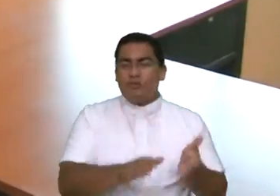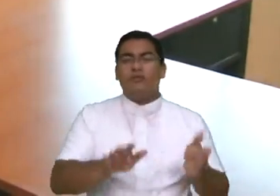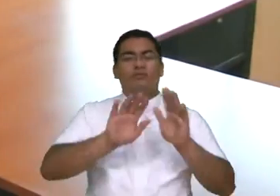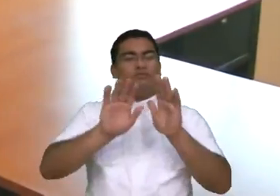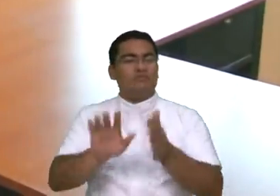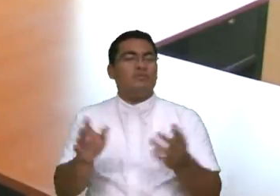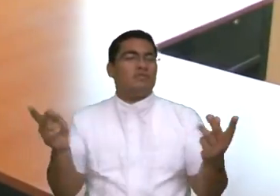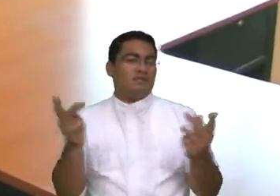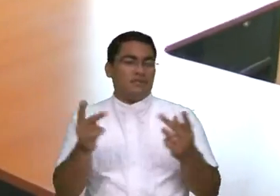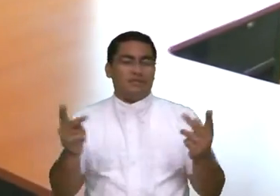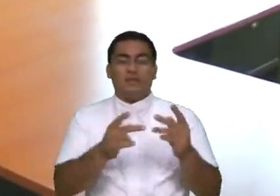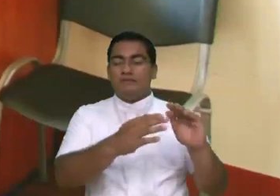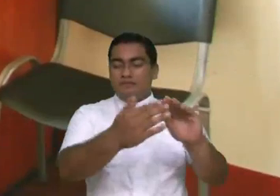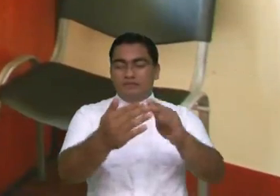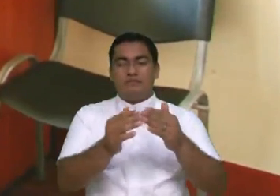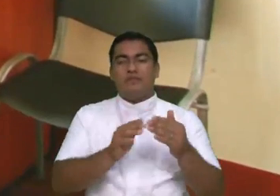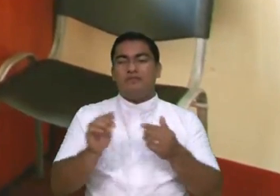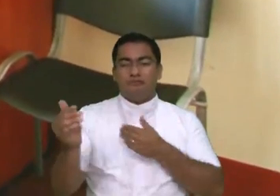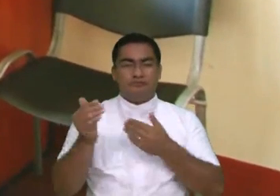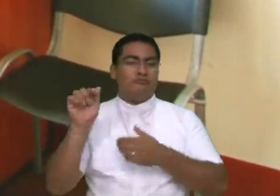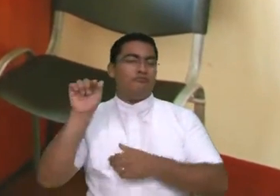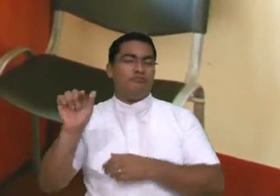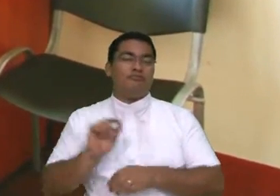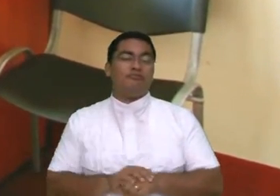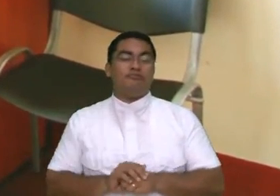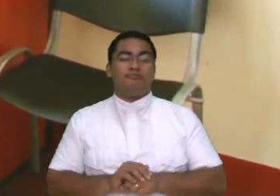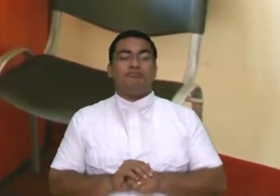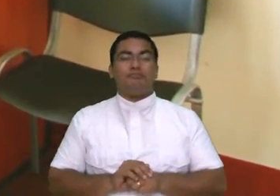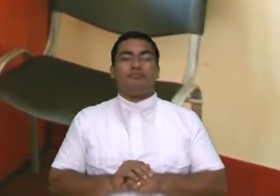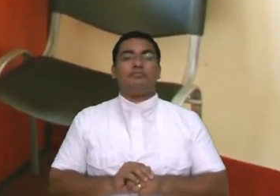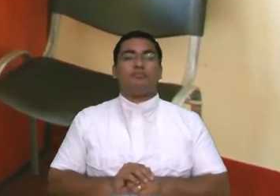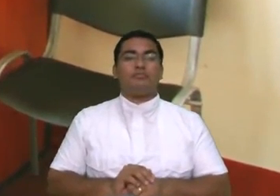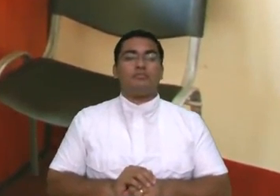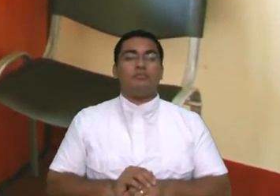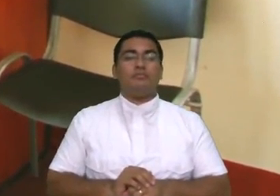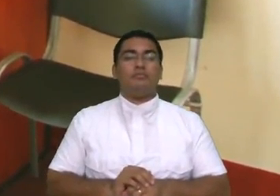este distrito. Para tal fin,